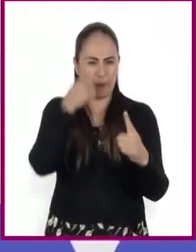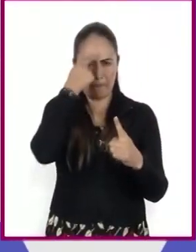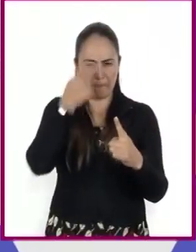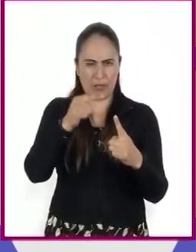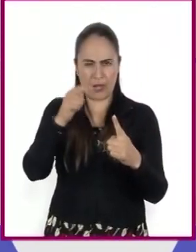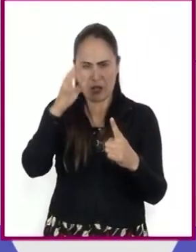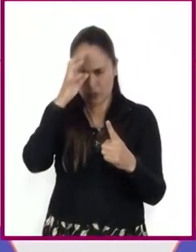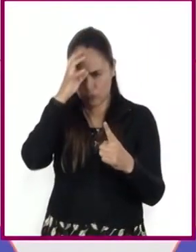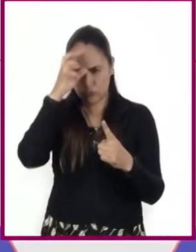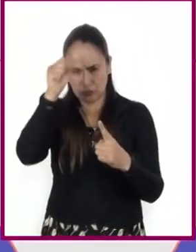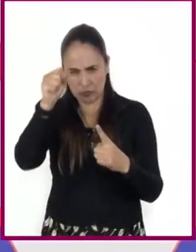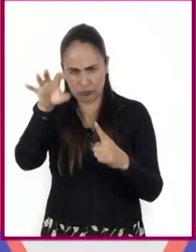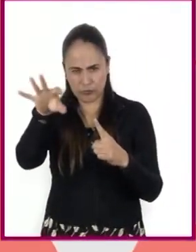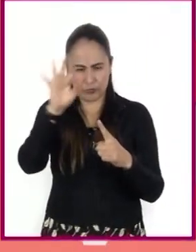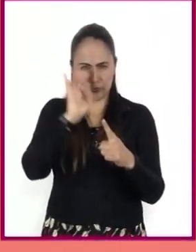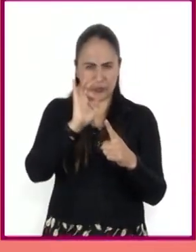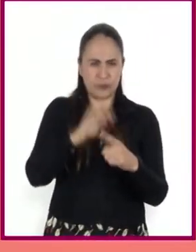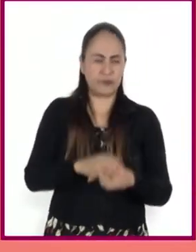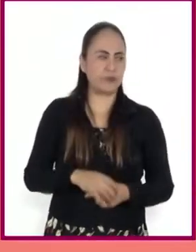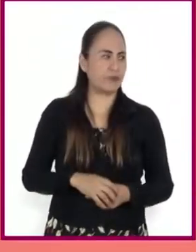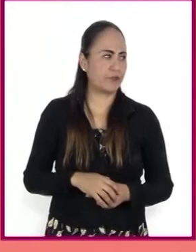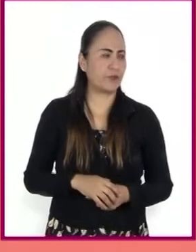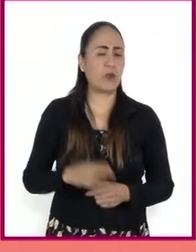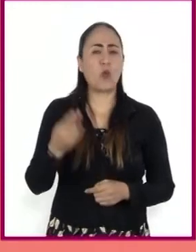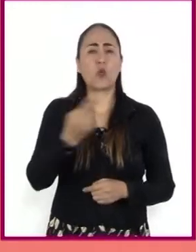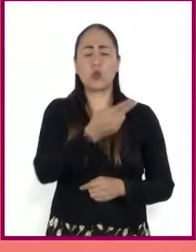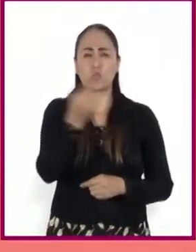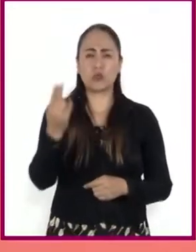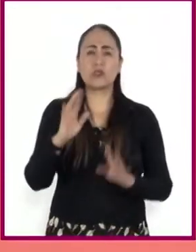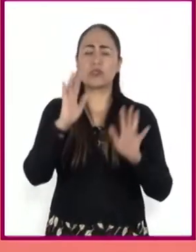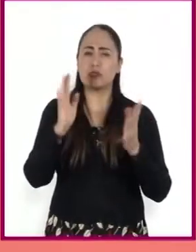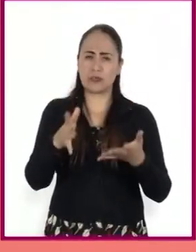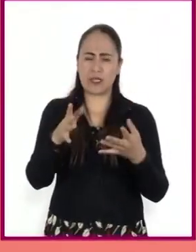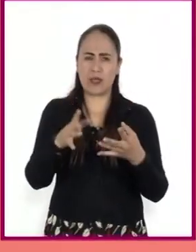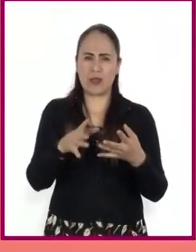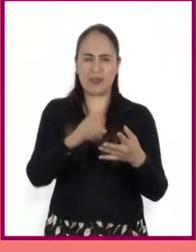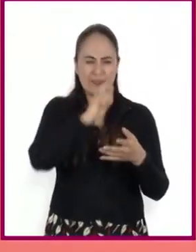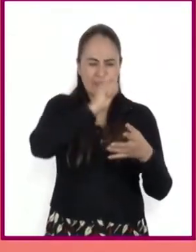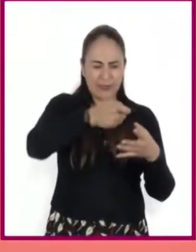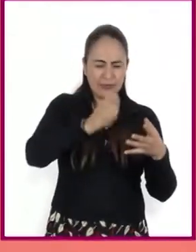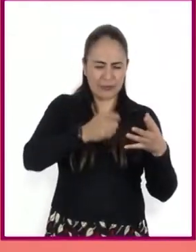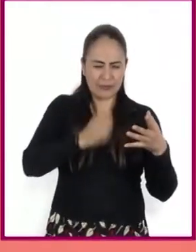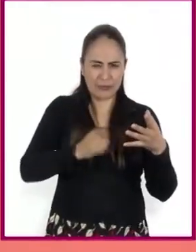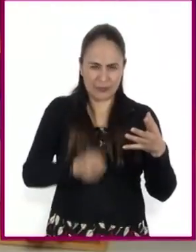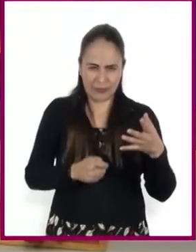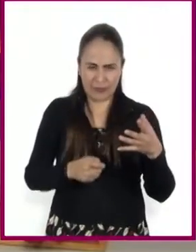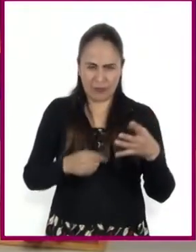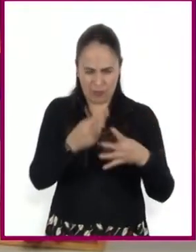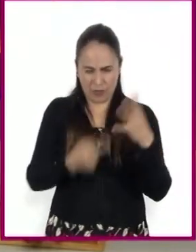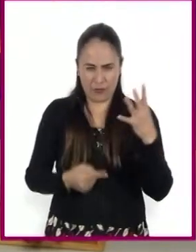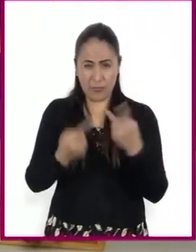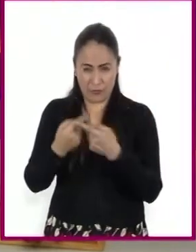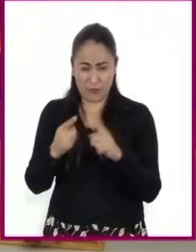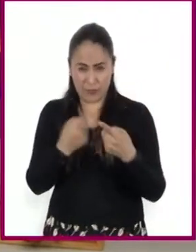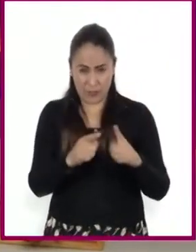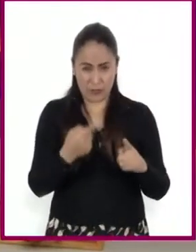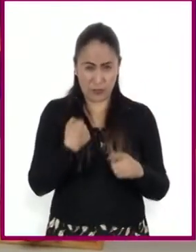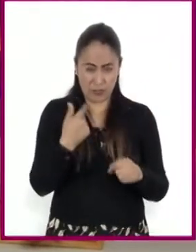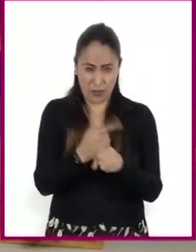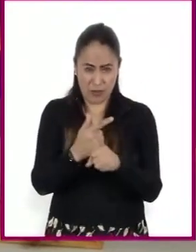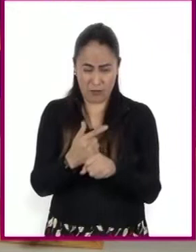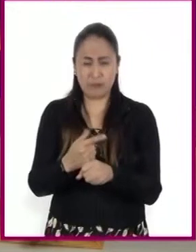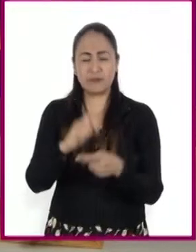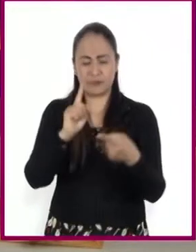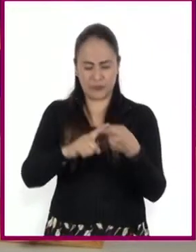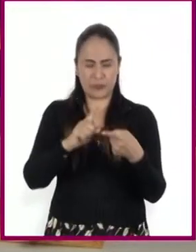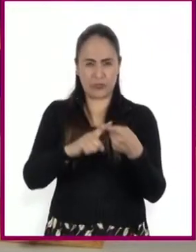concepto. ¿Lograron identificar los tipos de definiciones que menciona el video? Sí, maestra, son dos, las